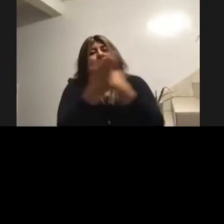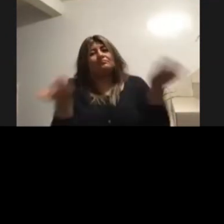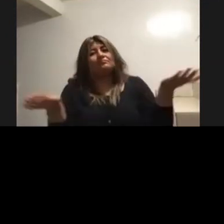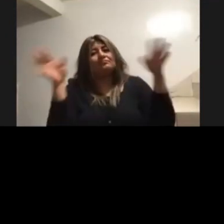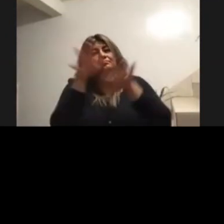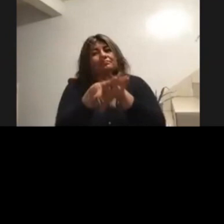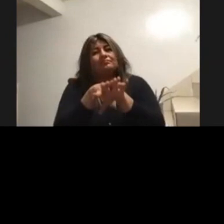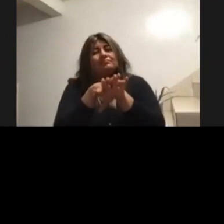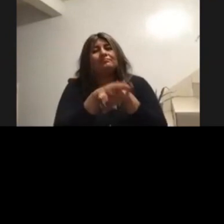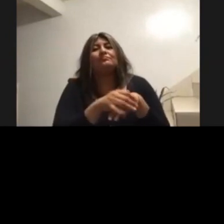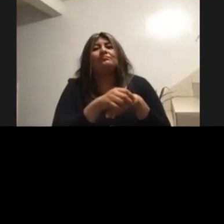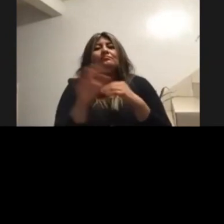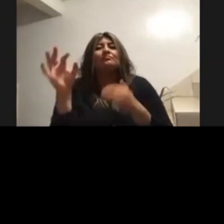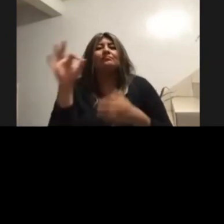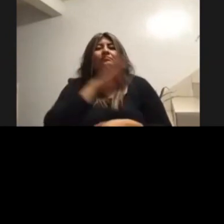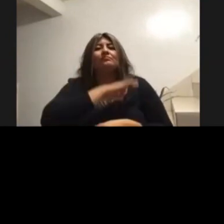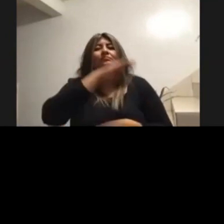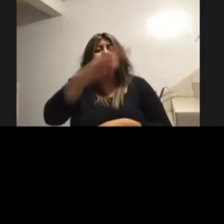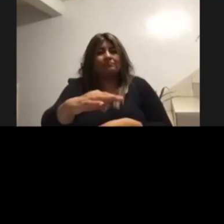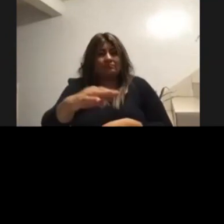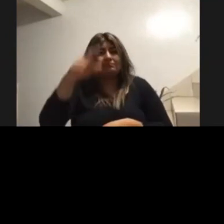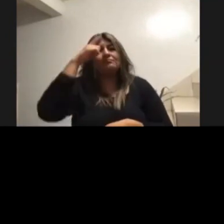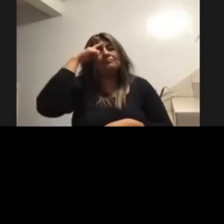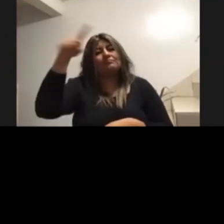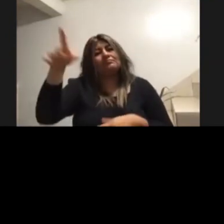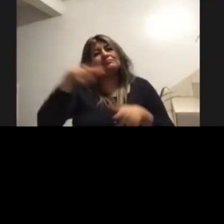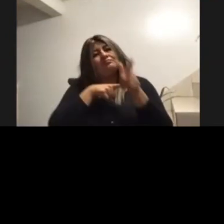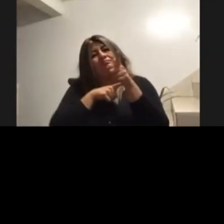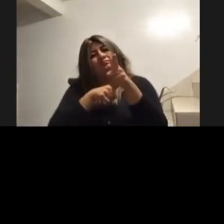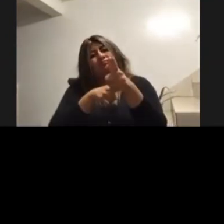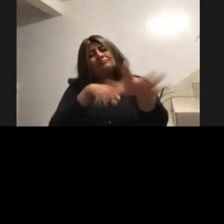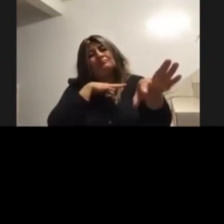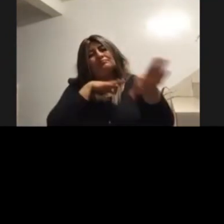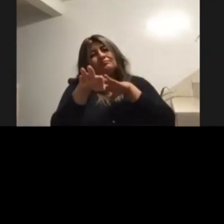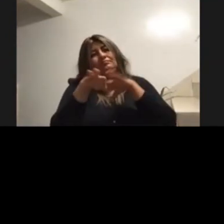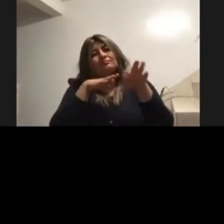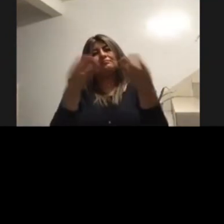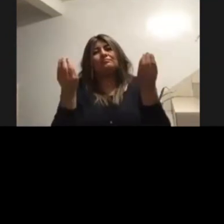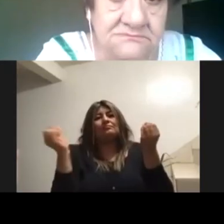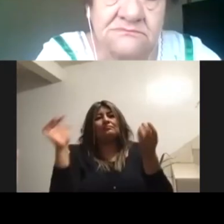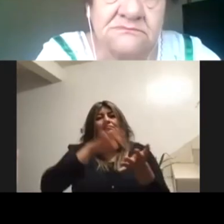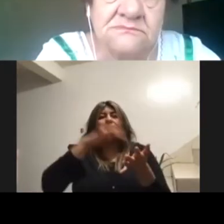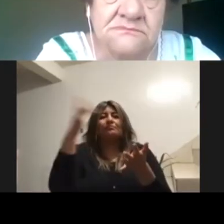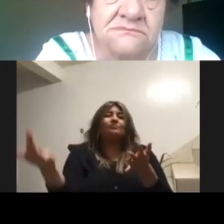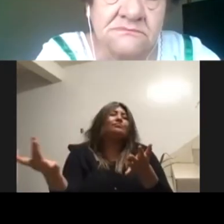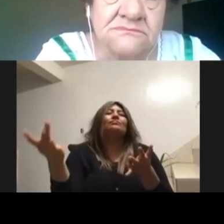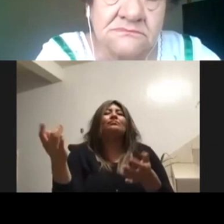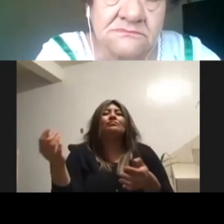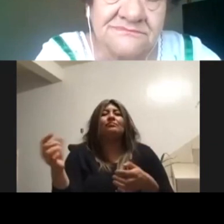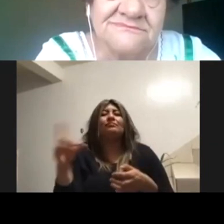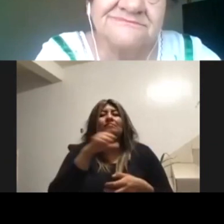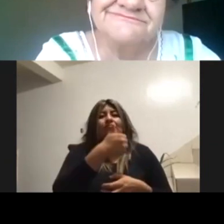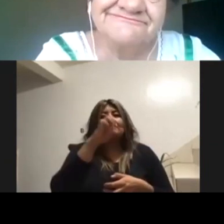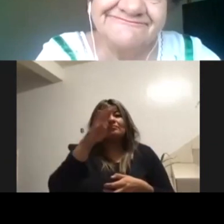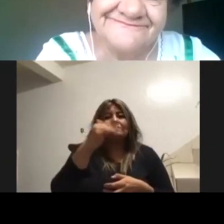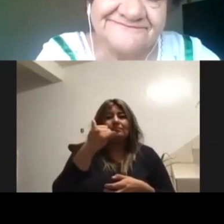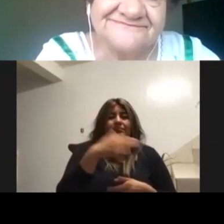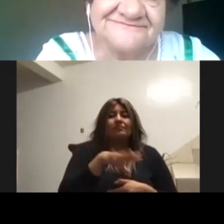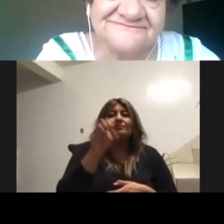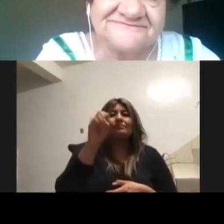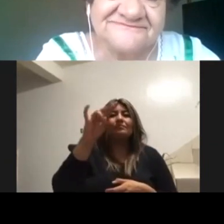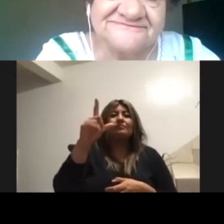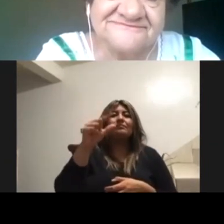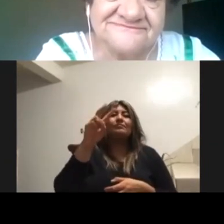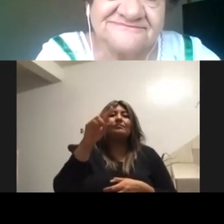a construir una sociedad inclusiva. Muchísimas gracias a Gaby, Silvia, Alicia, Adriana,